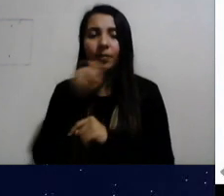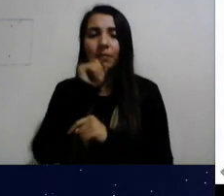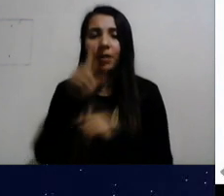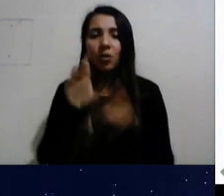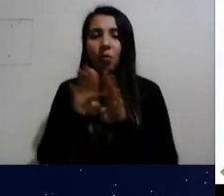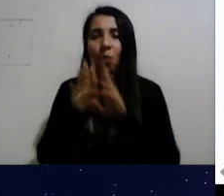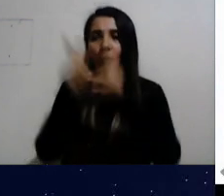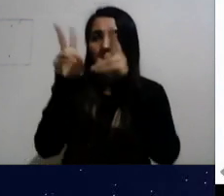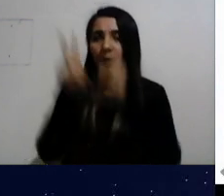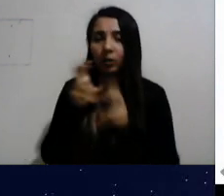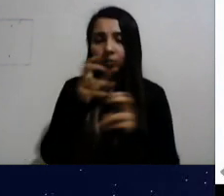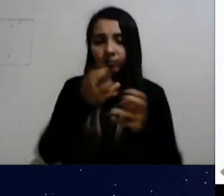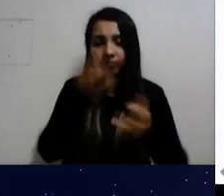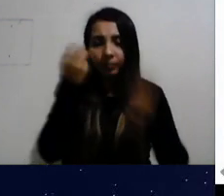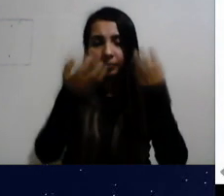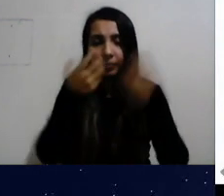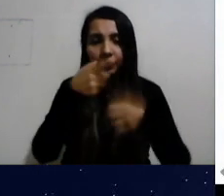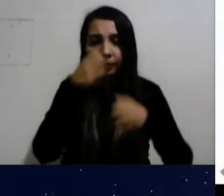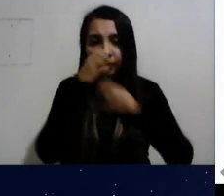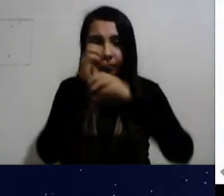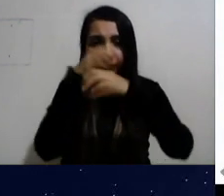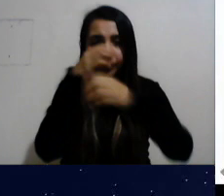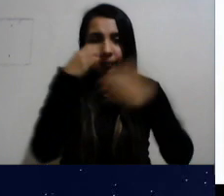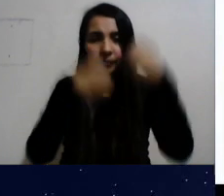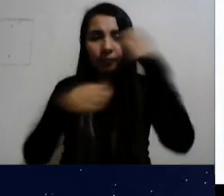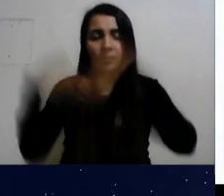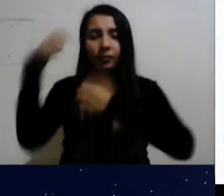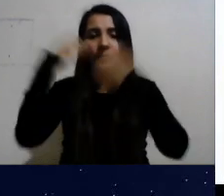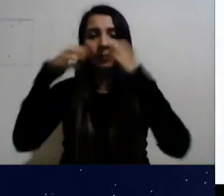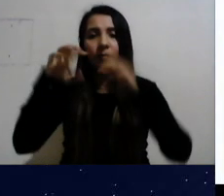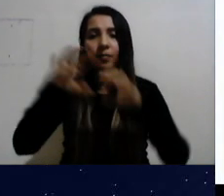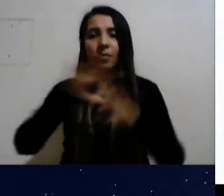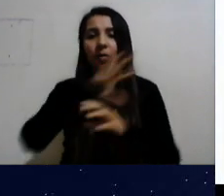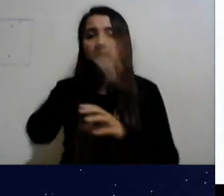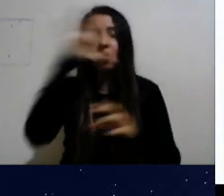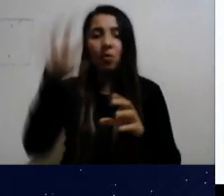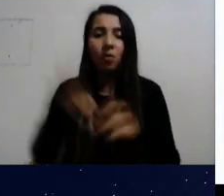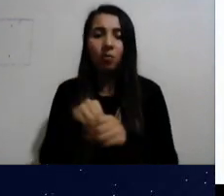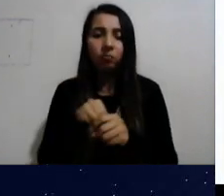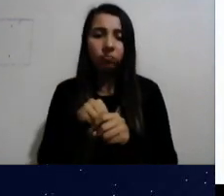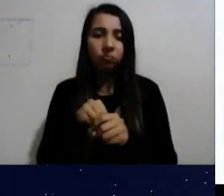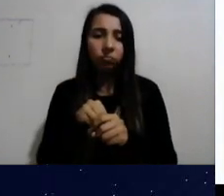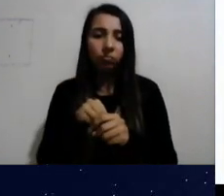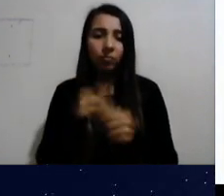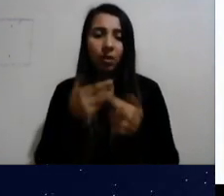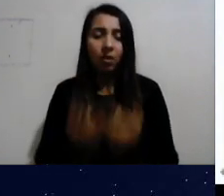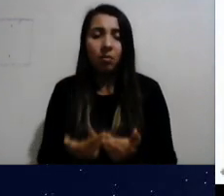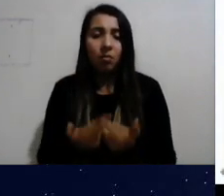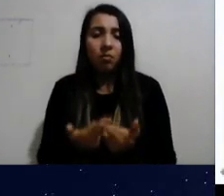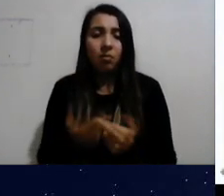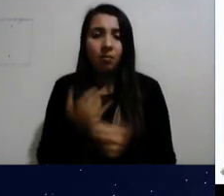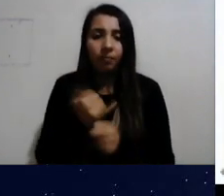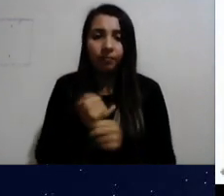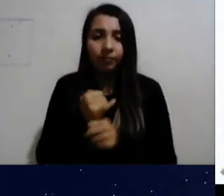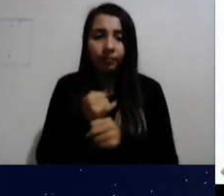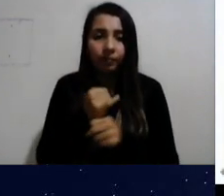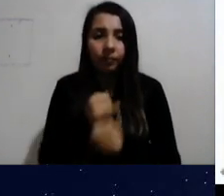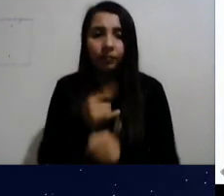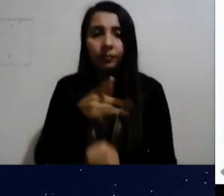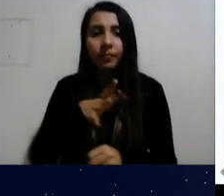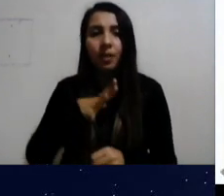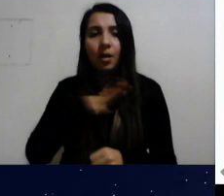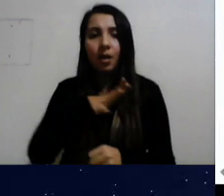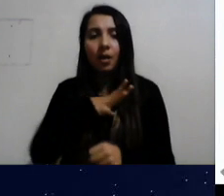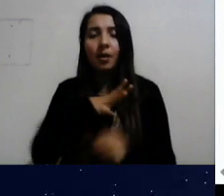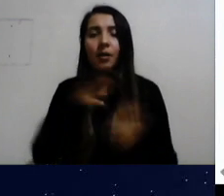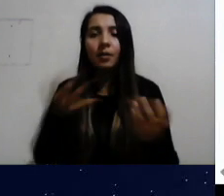carbonáceas que se han analizado. Esto es una lista, una compilación muy completa. Y aquí